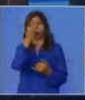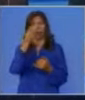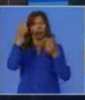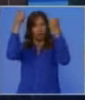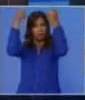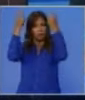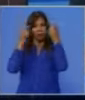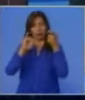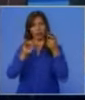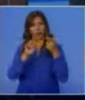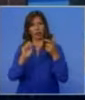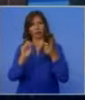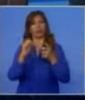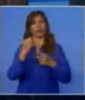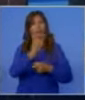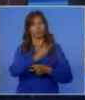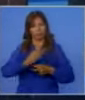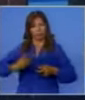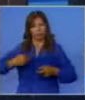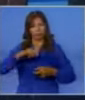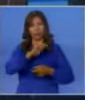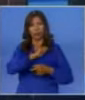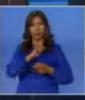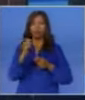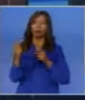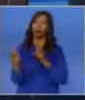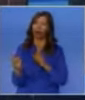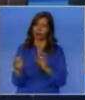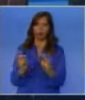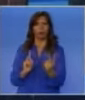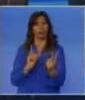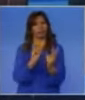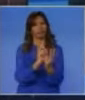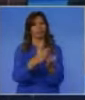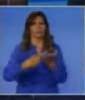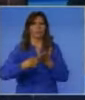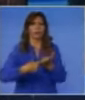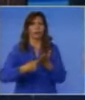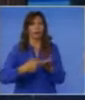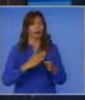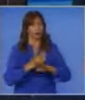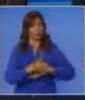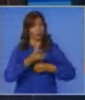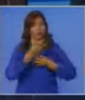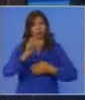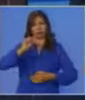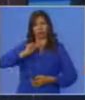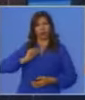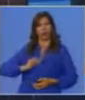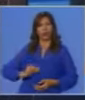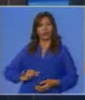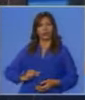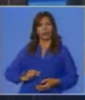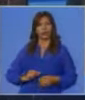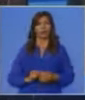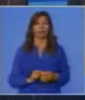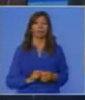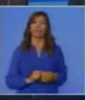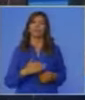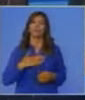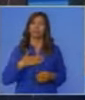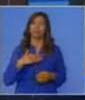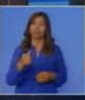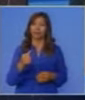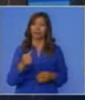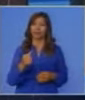Juan Carlos y con el presidente Mariano Rajoy. En breve, un informe en directo sobre la gira del primer mandatario. ¿Qué tal, Jorge? ¿Cómo estás?